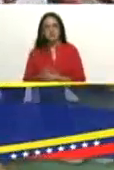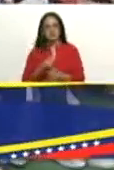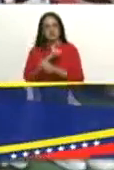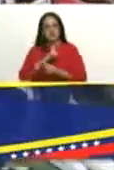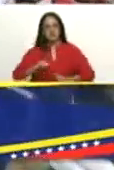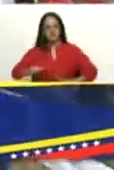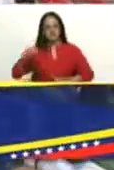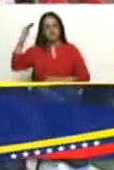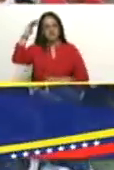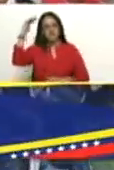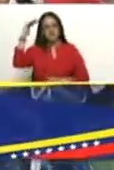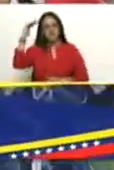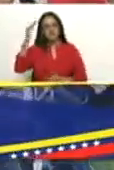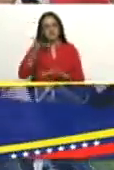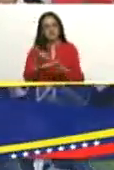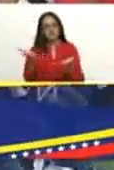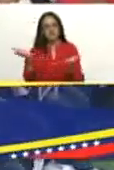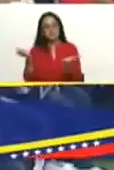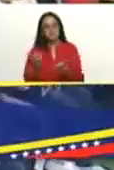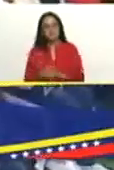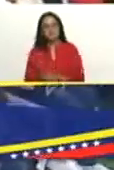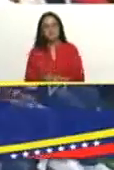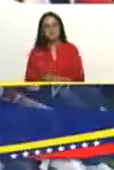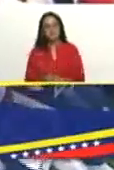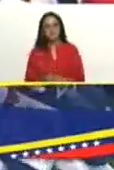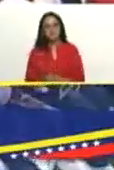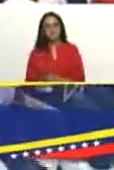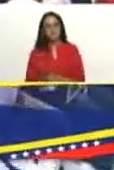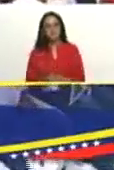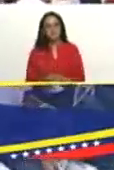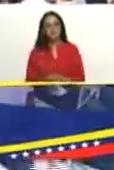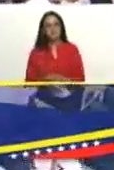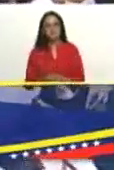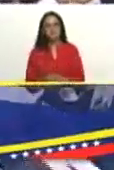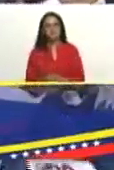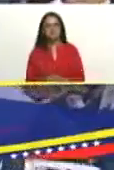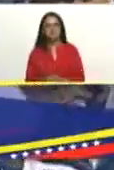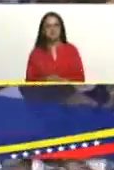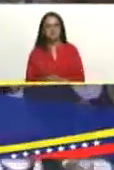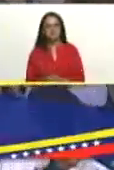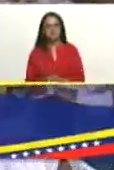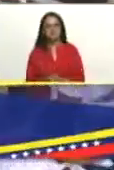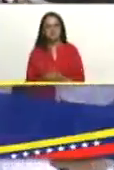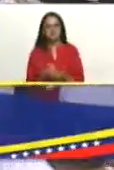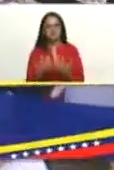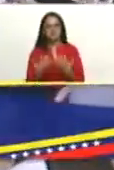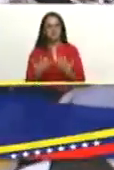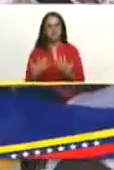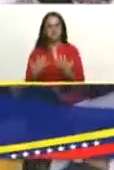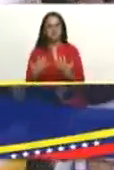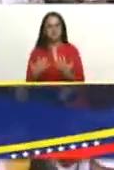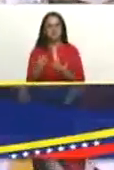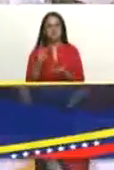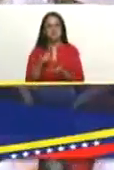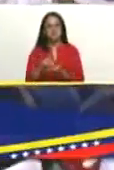Nacional Bolivariana en presencia del comandante.